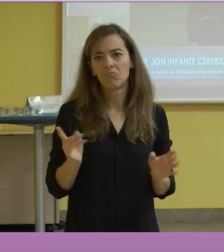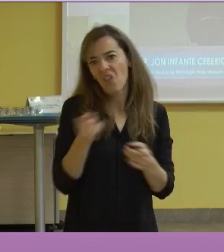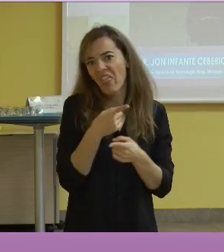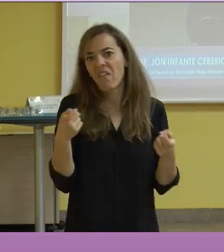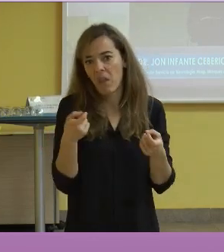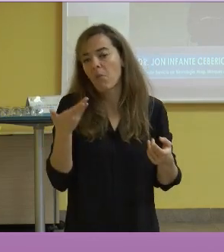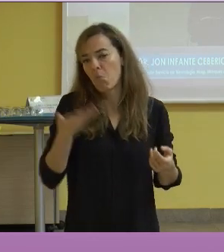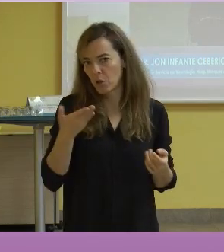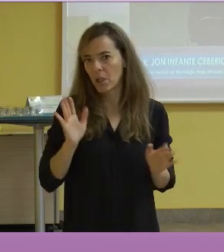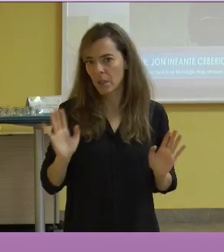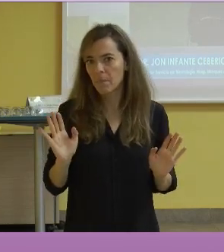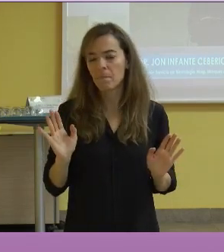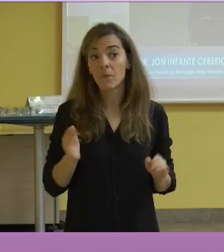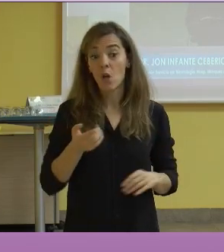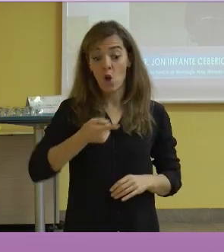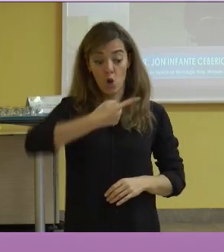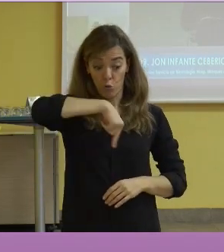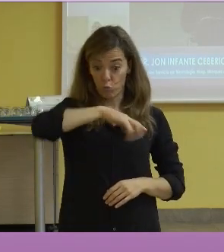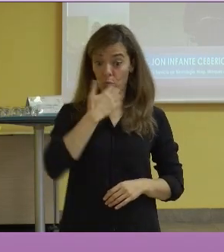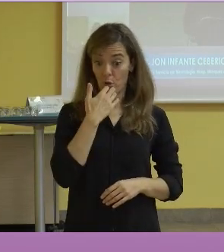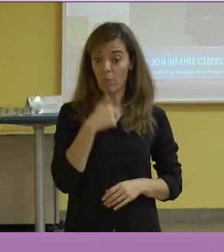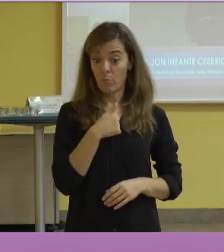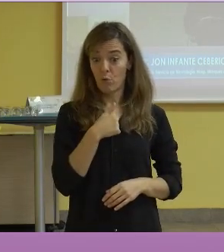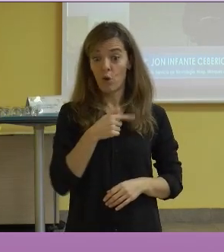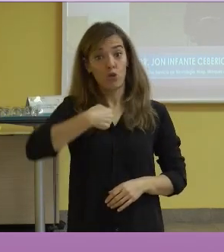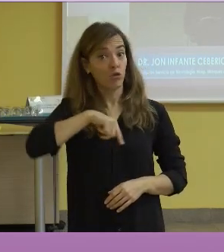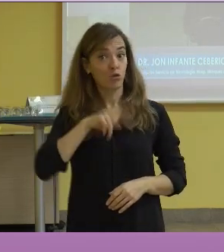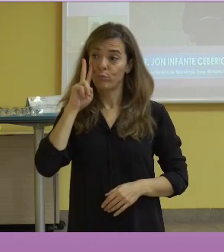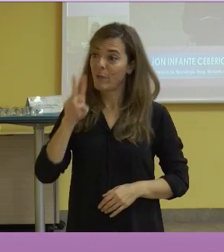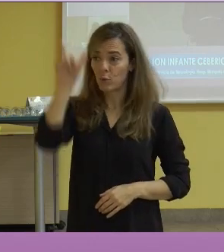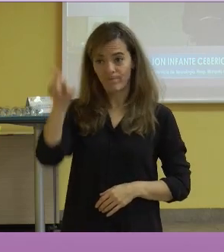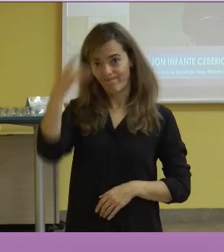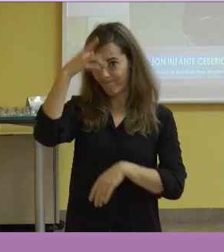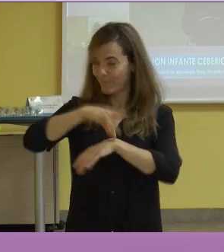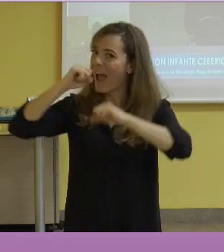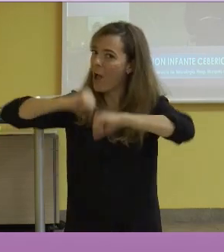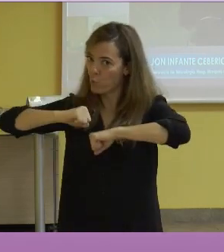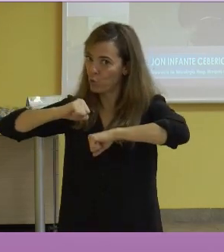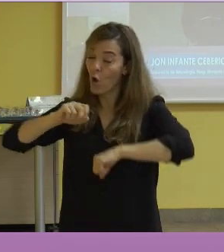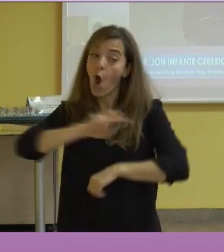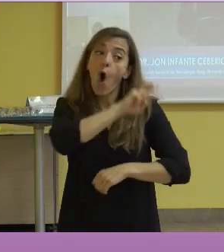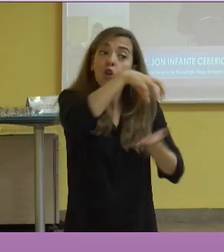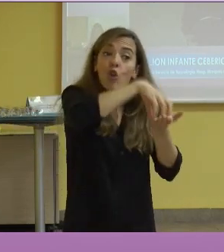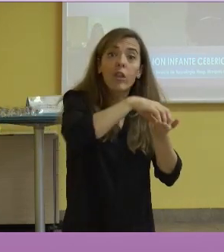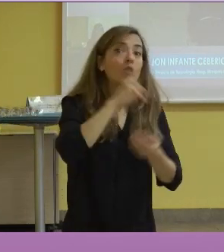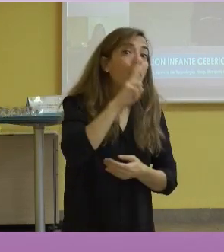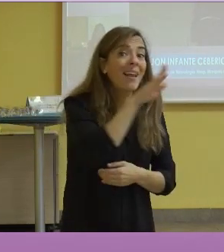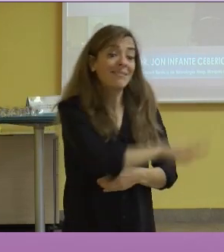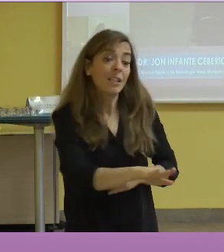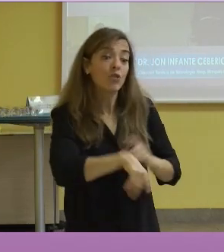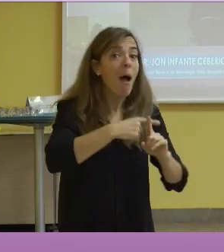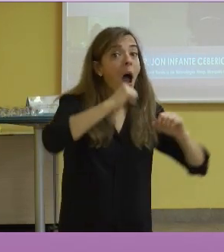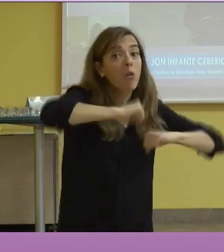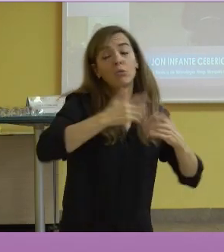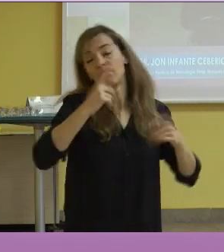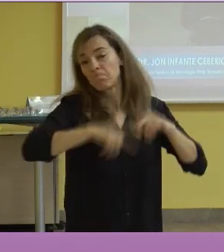diferencia importante. Nosotros, por ejemplo, vemos adultos, y hay otros que ven niños y adultos.